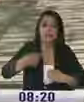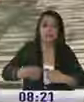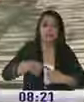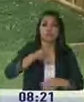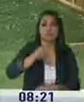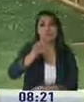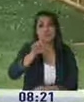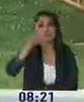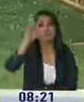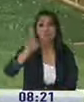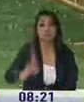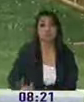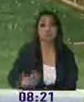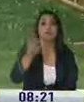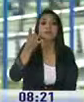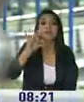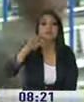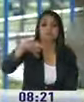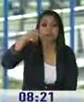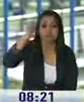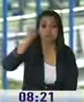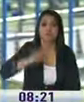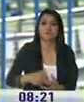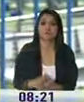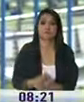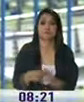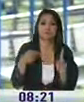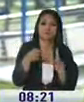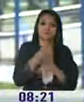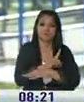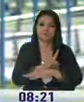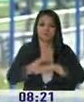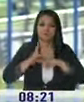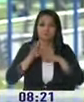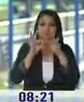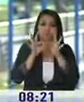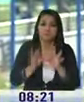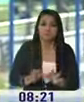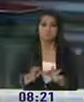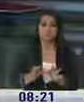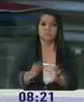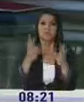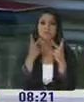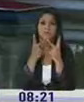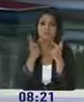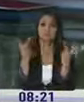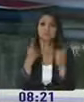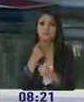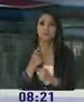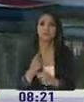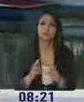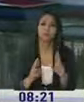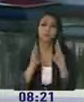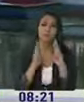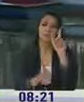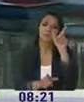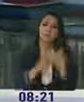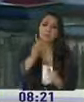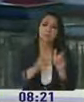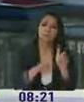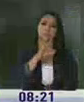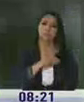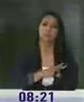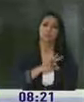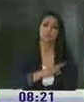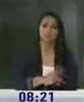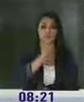al sur y 18 al norte. Andrés Valdivieso, director de mantenimiento de la EPMOV, señala que espera que la ciudadanía haga conciencia